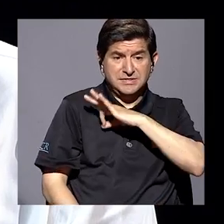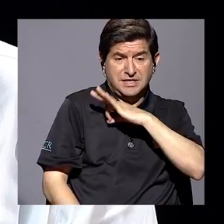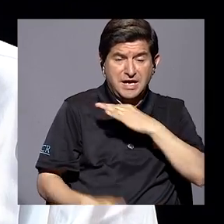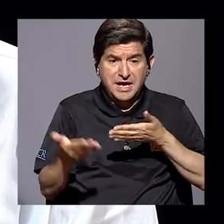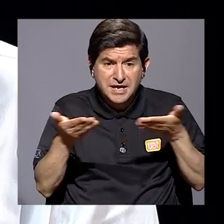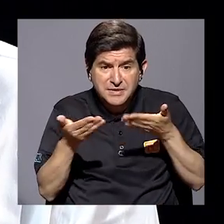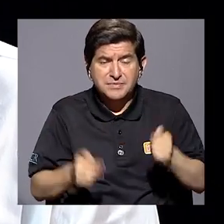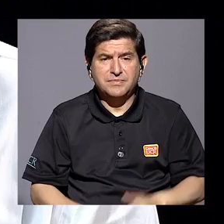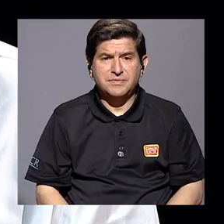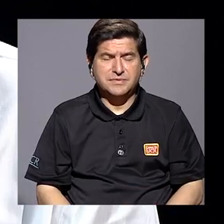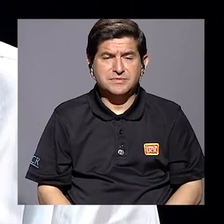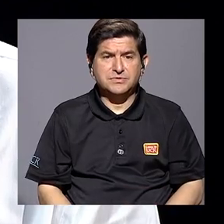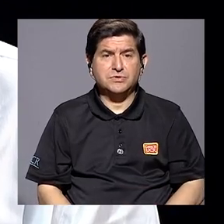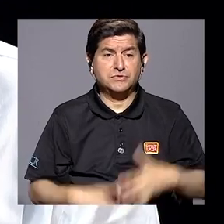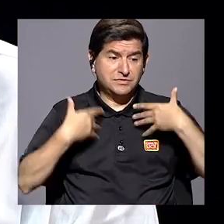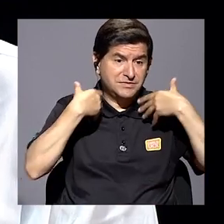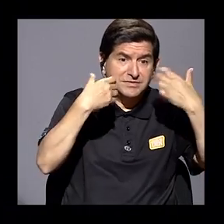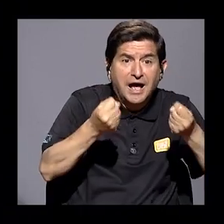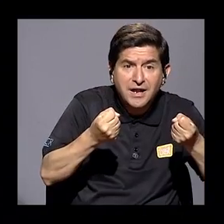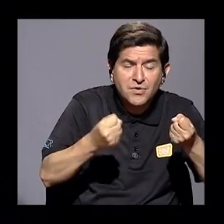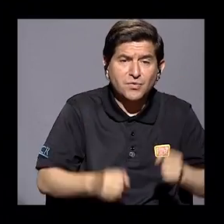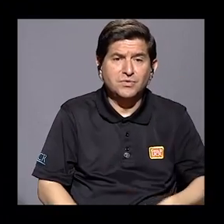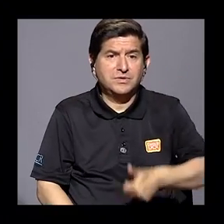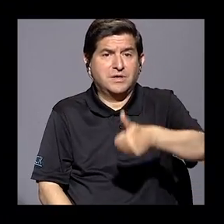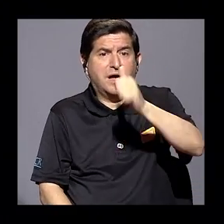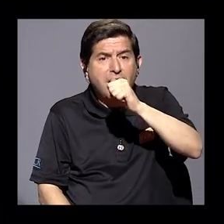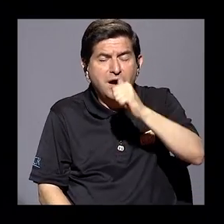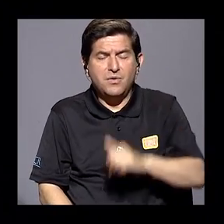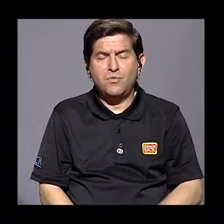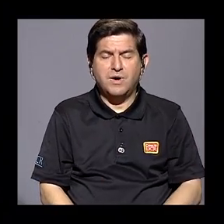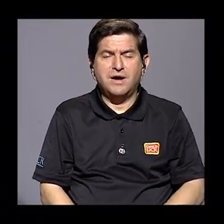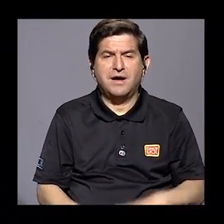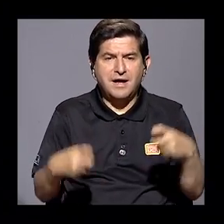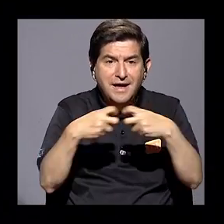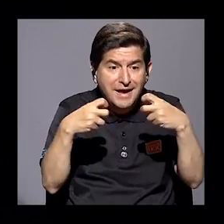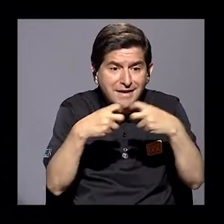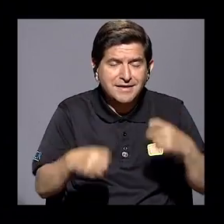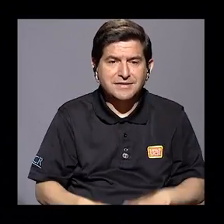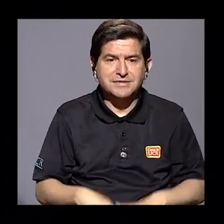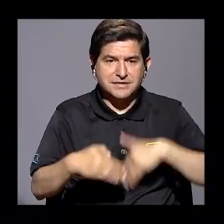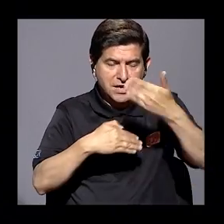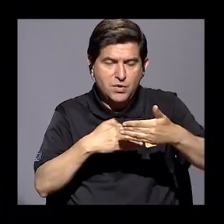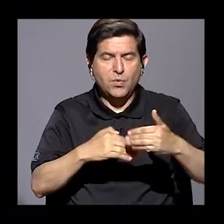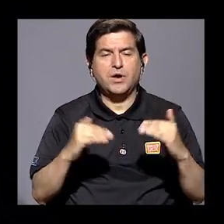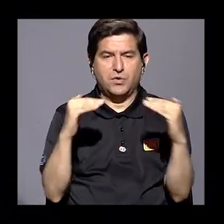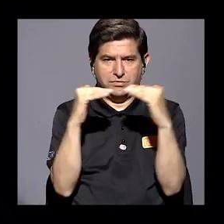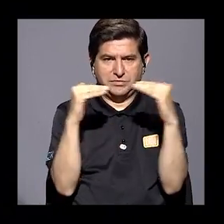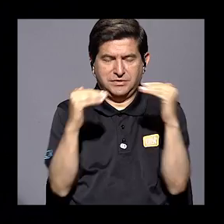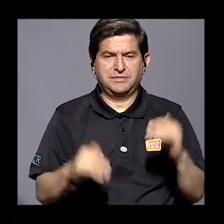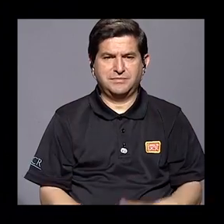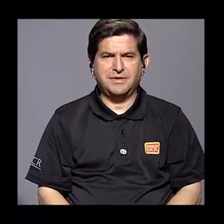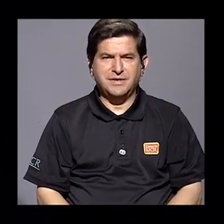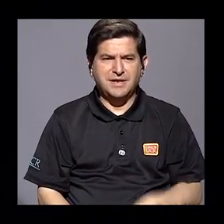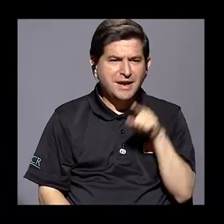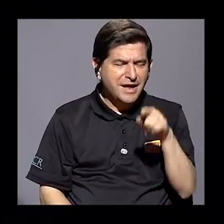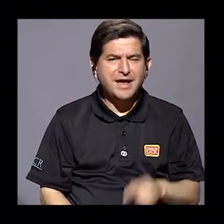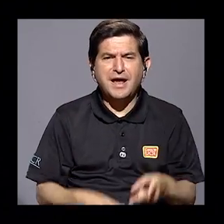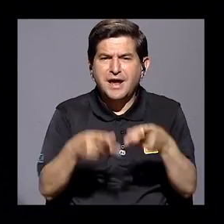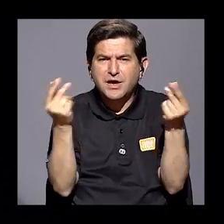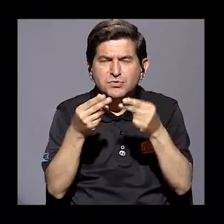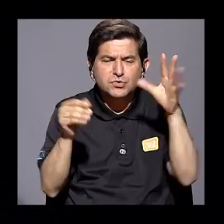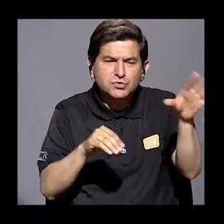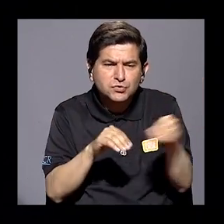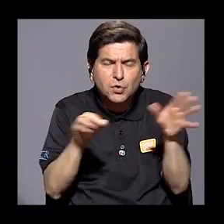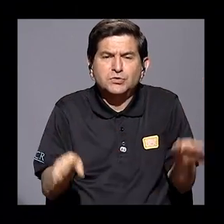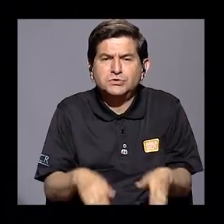servicios básicos como elementos salud como agua como electricidad después de ciertos márgenes como generas esos